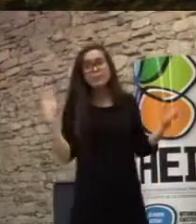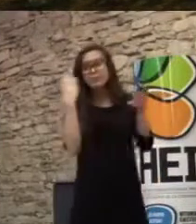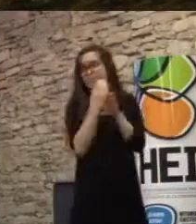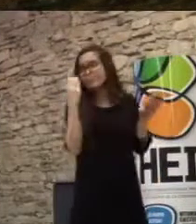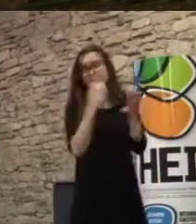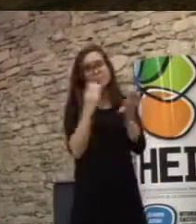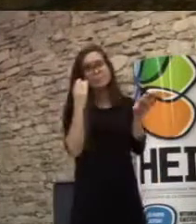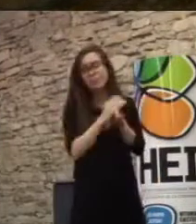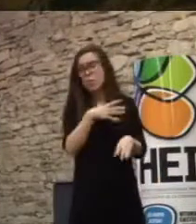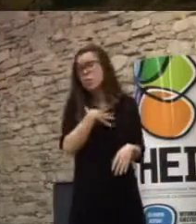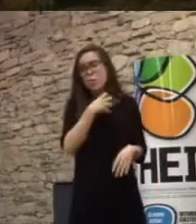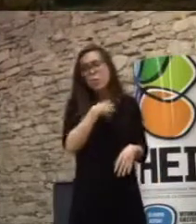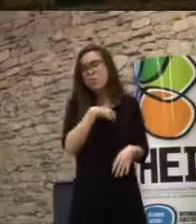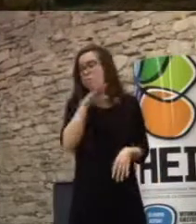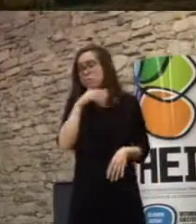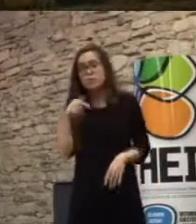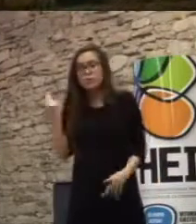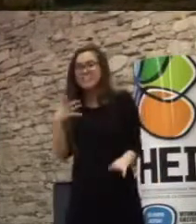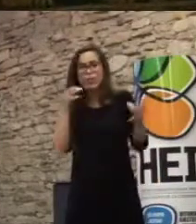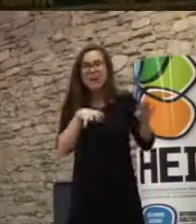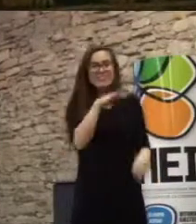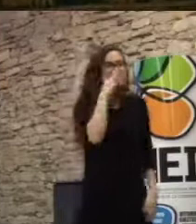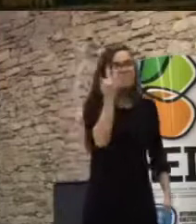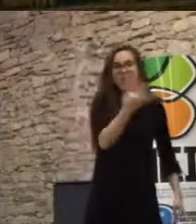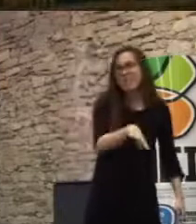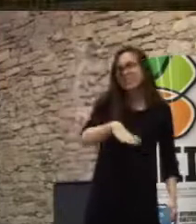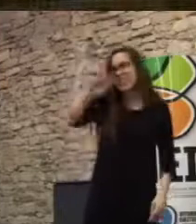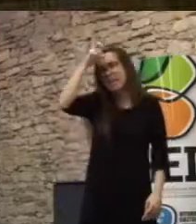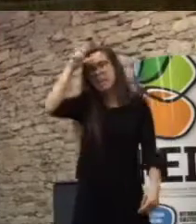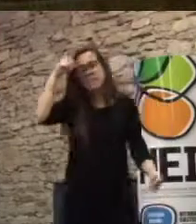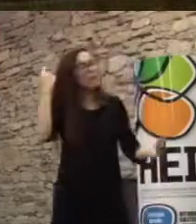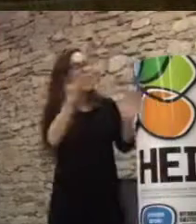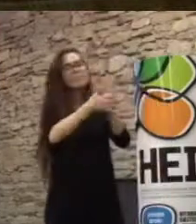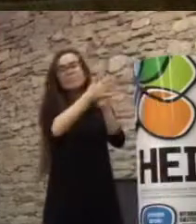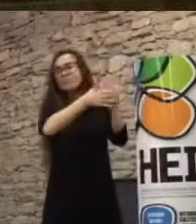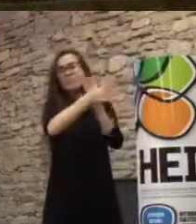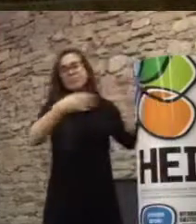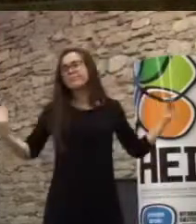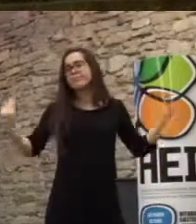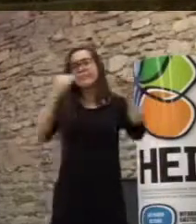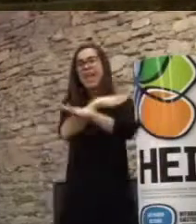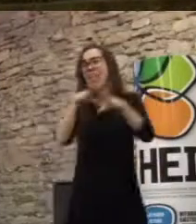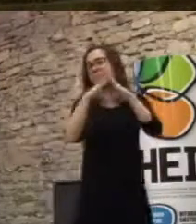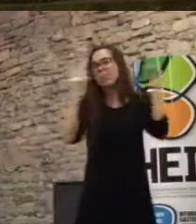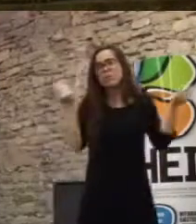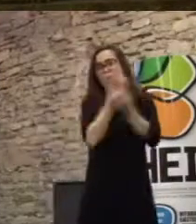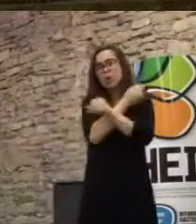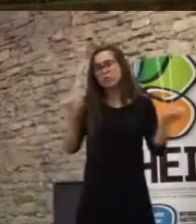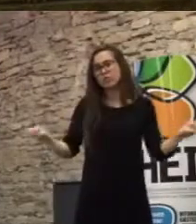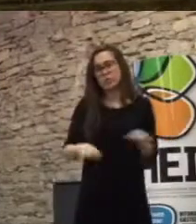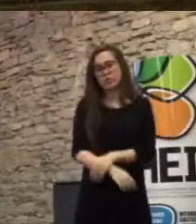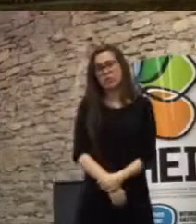francés y alemán son dos idiomas completamente distintos no usted van a entender